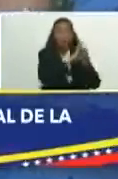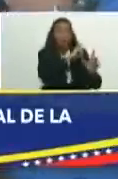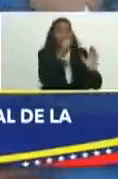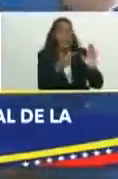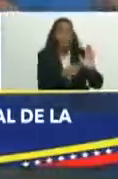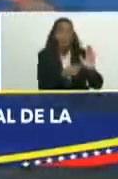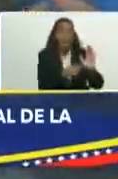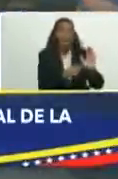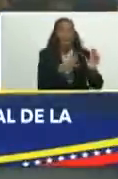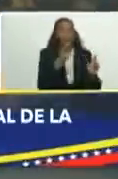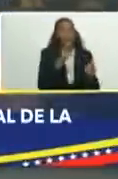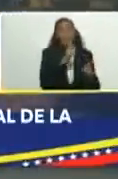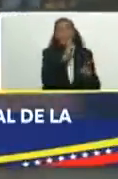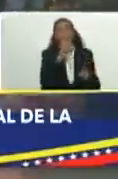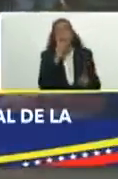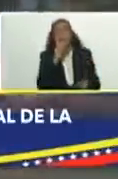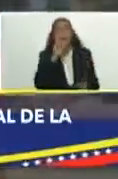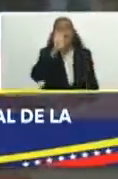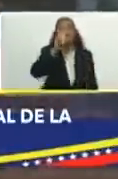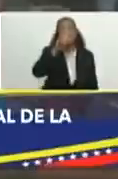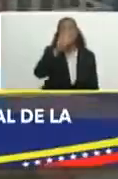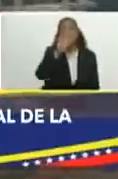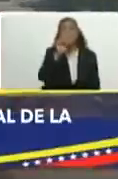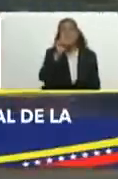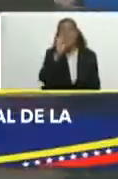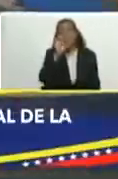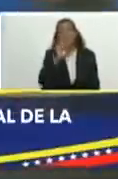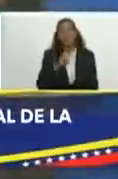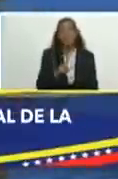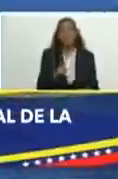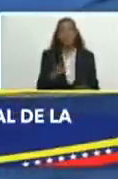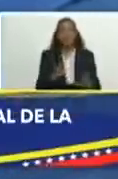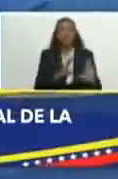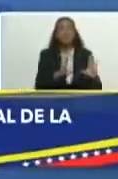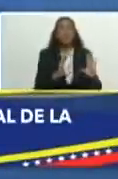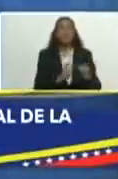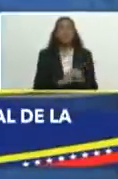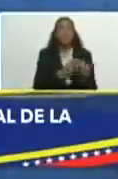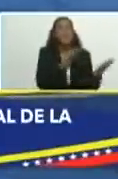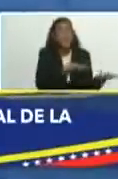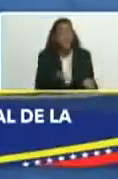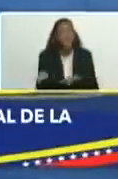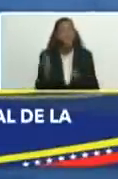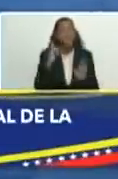verdes. Mi presidente. La parte final de cauchos verdes, correcto. Bienvenido.